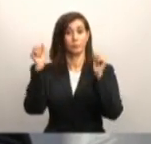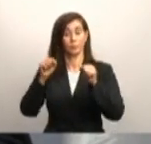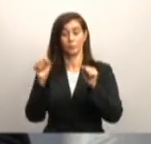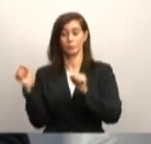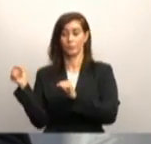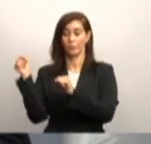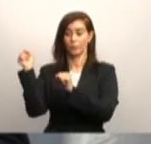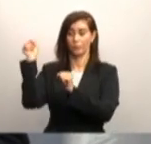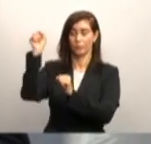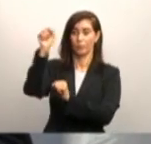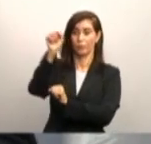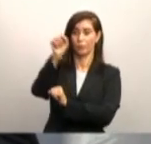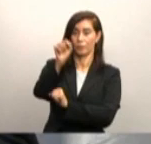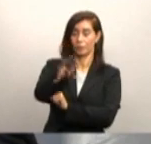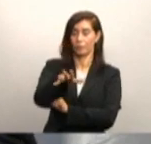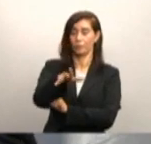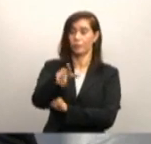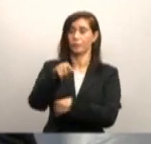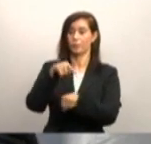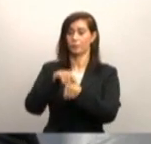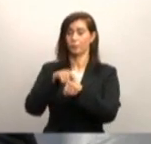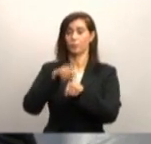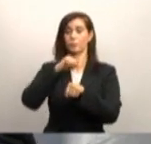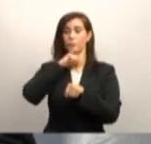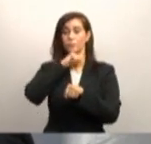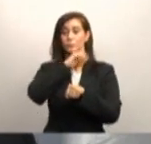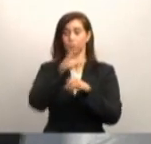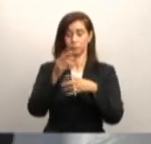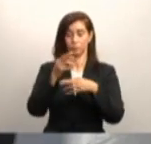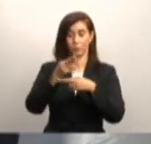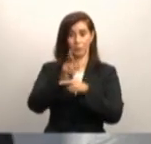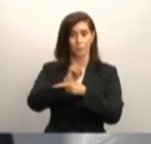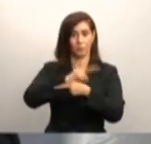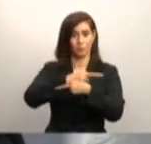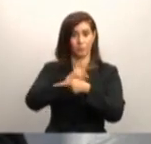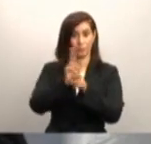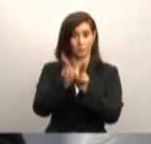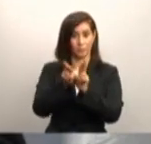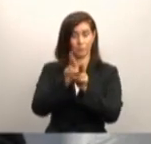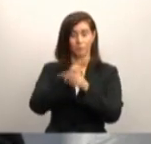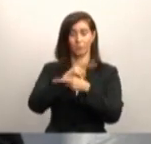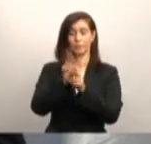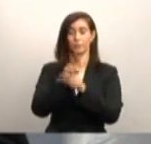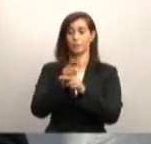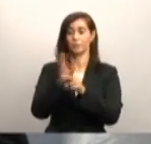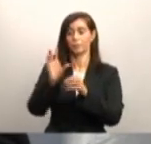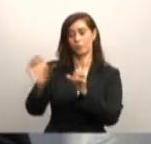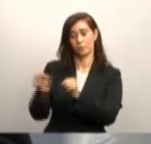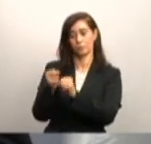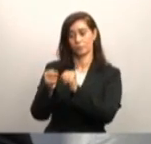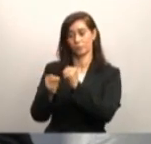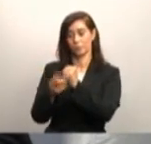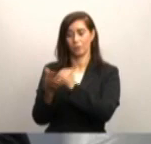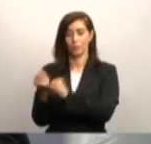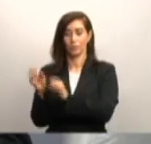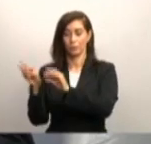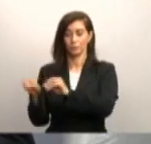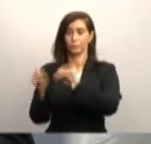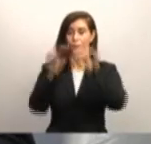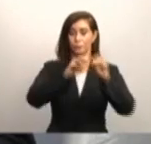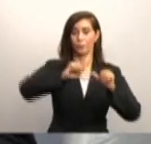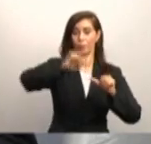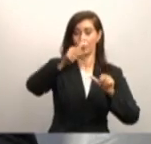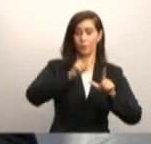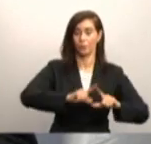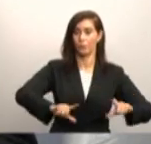la descarga transitoria, el reciclaje y entonces los productos restantes ser trasladados